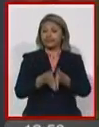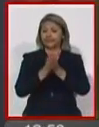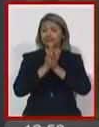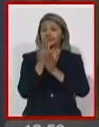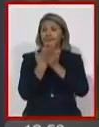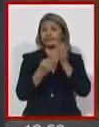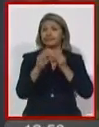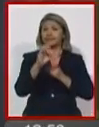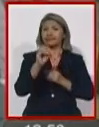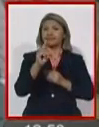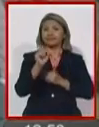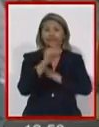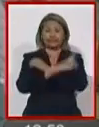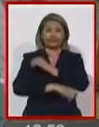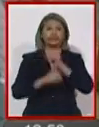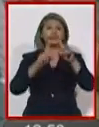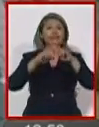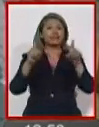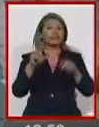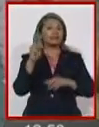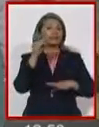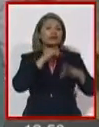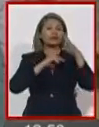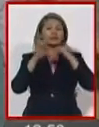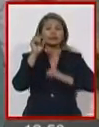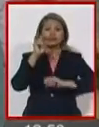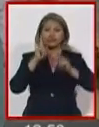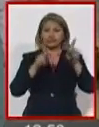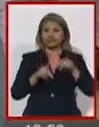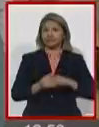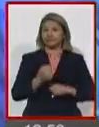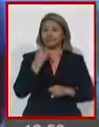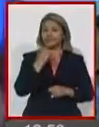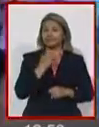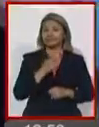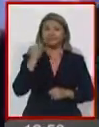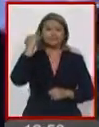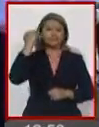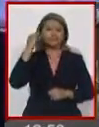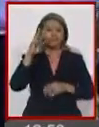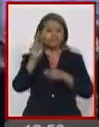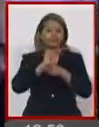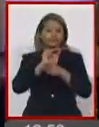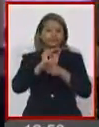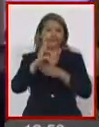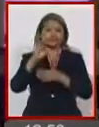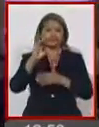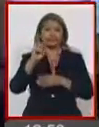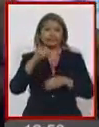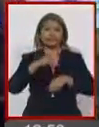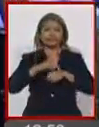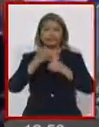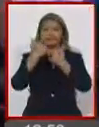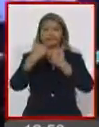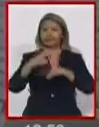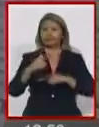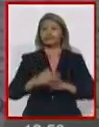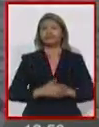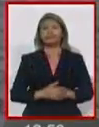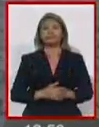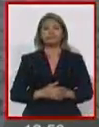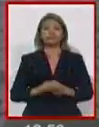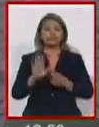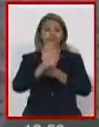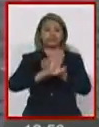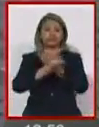la abrogación del Código de Sistema Penal, pero sin mentir a la población. Esa es la posición del ministro Romero con respecto al plazo que dio el Consejo Nacional